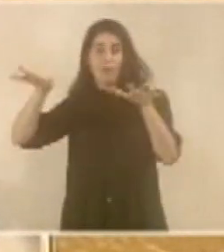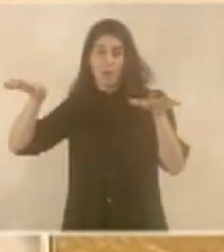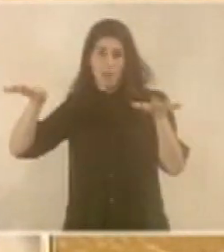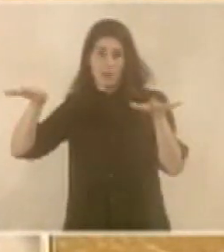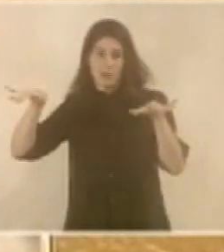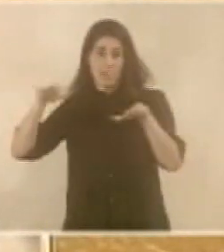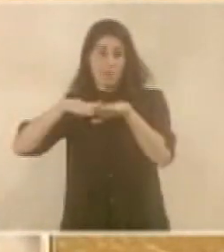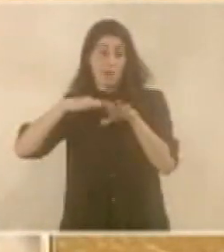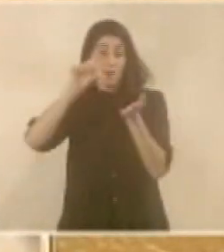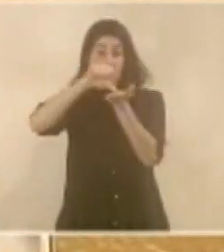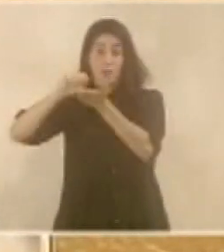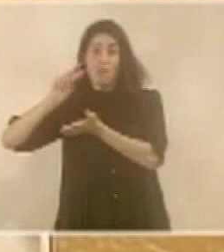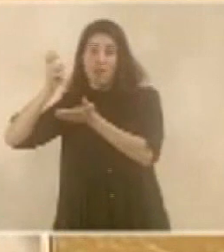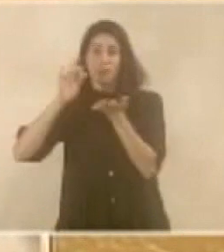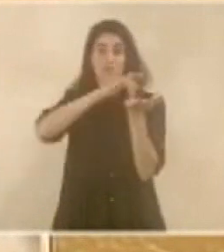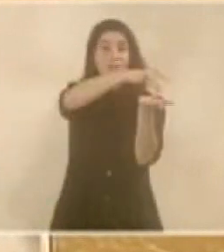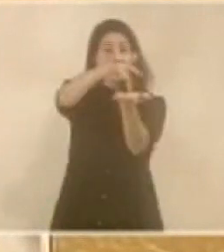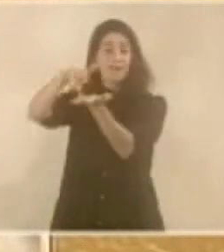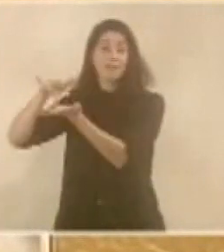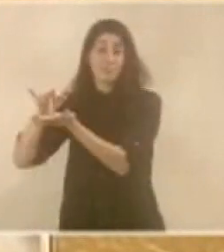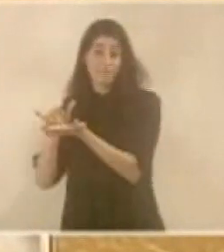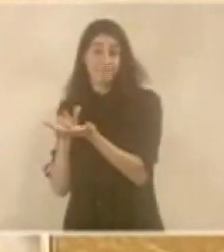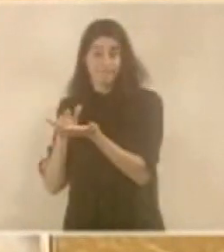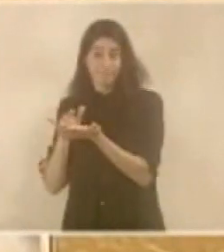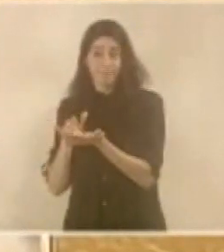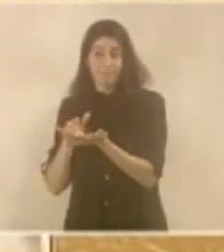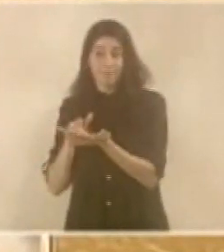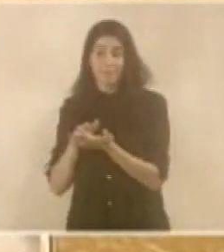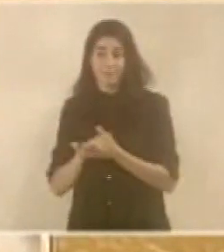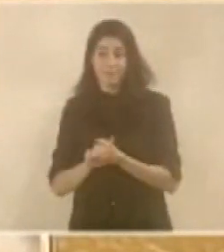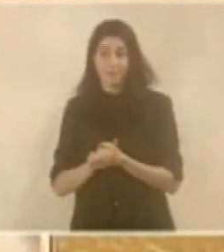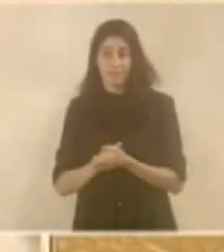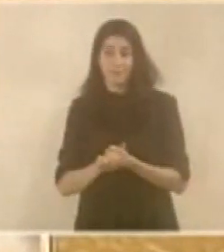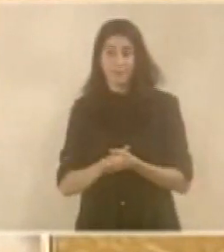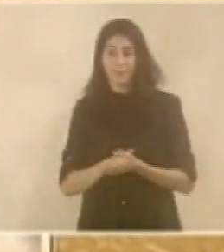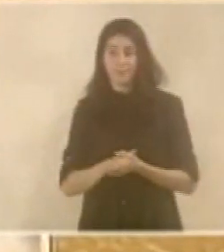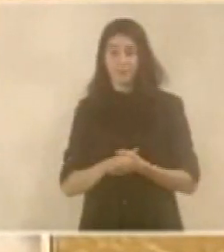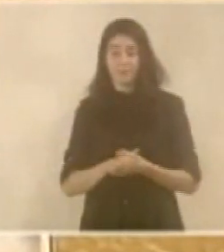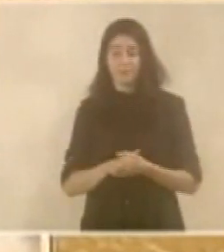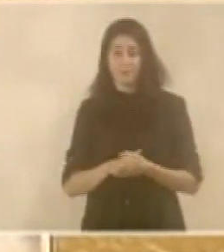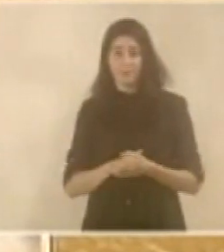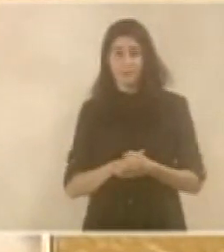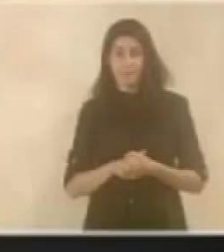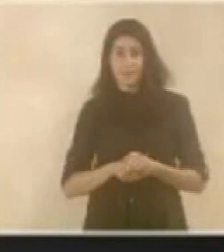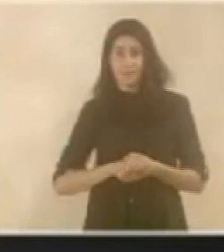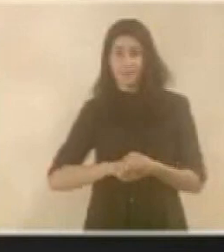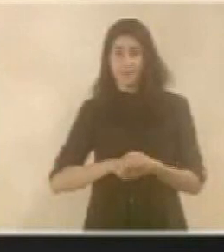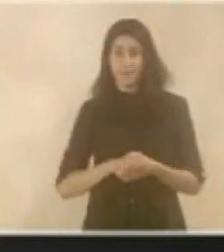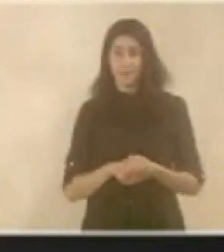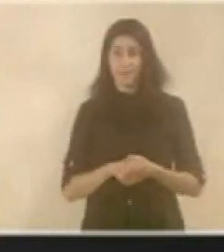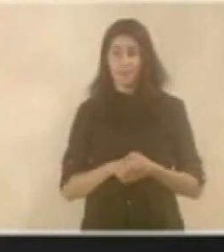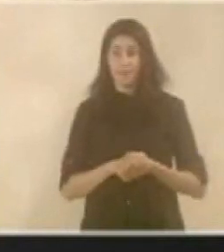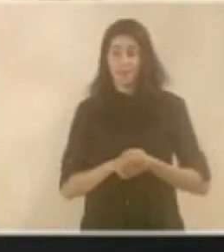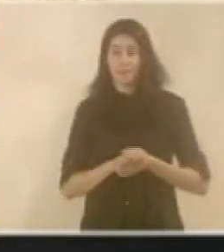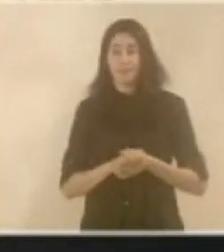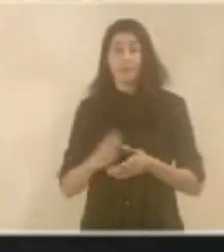de Riego se llevó a cabo disponiendo para ello de las únicas fuerzas militares disponibles entonces, las que estaban previstas enviar